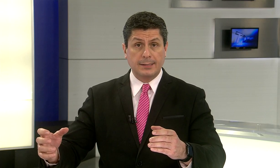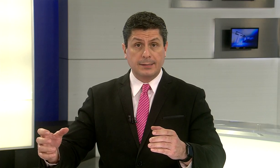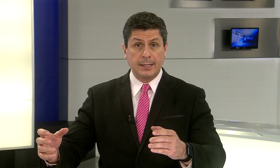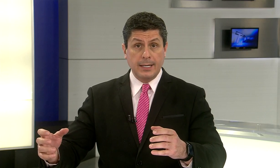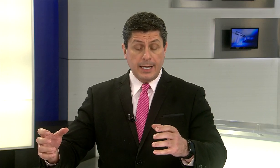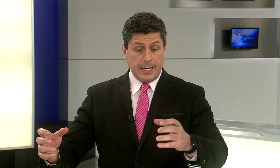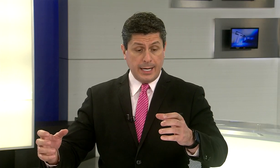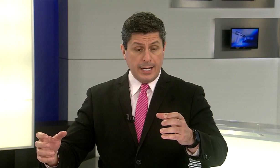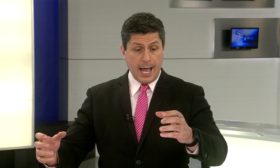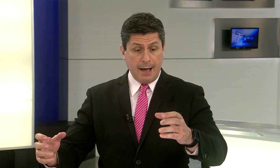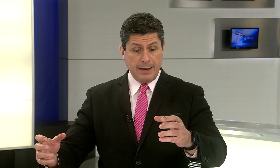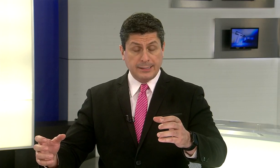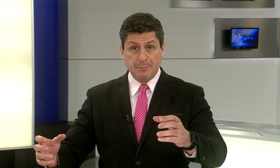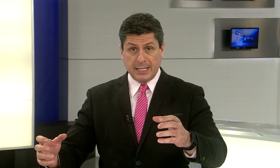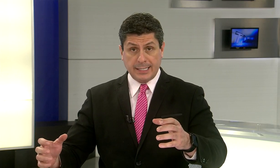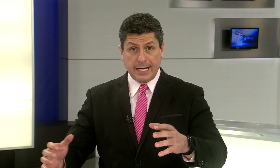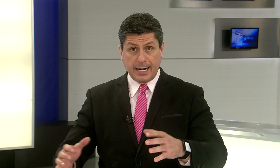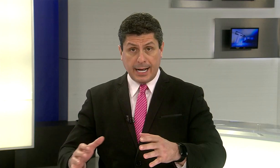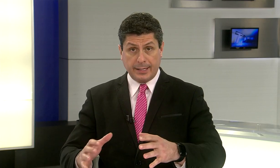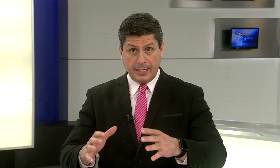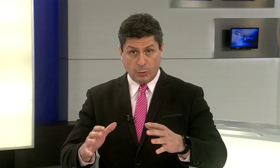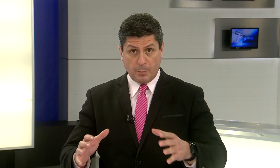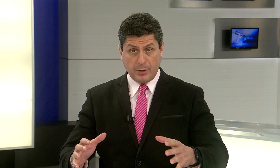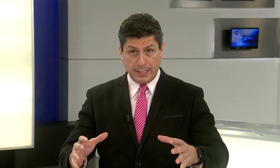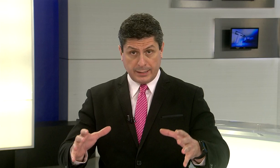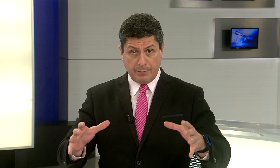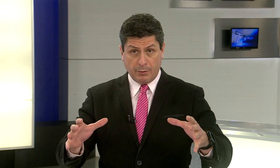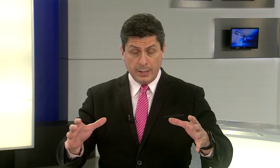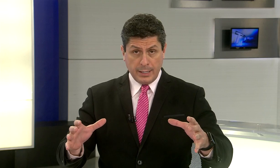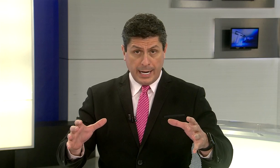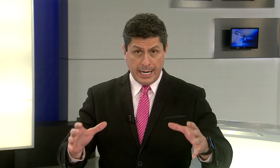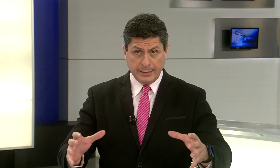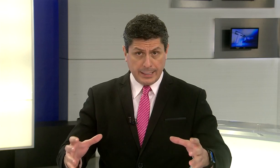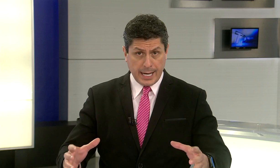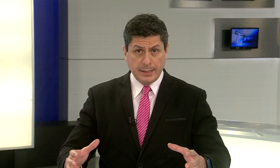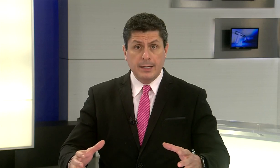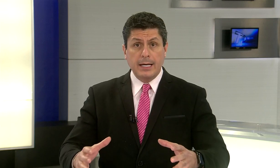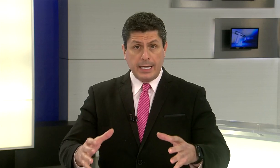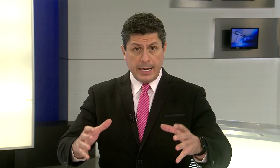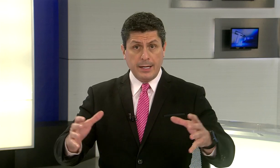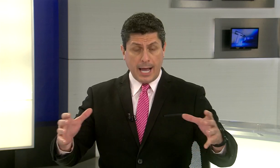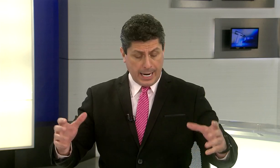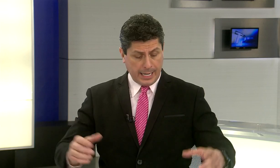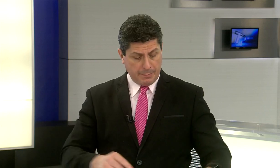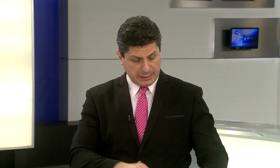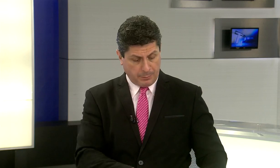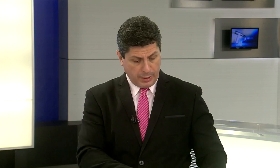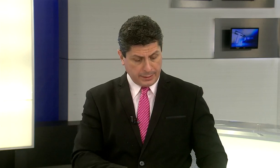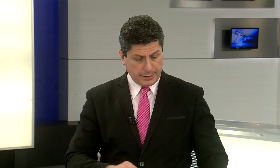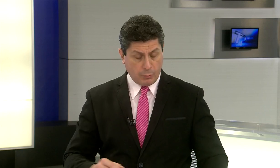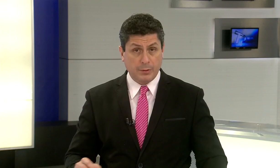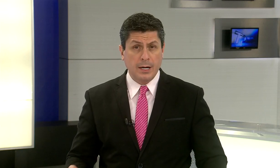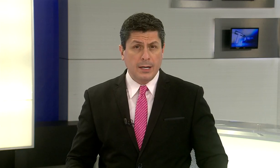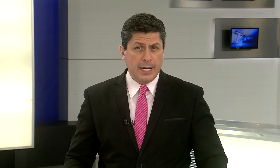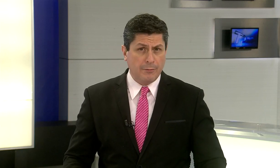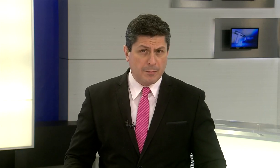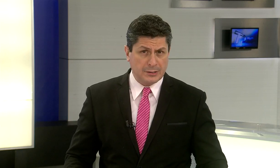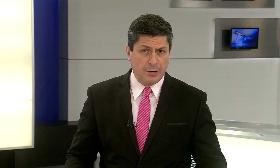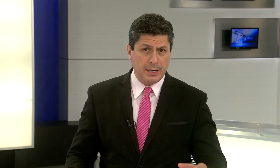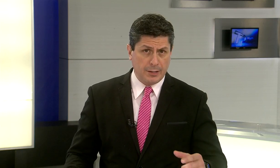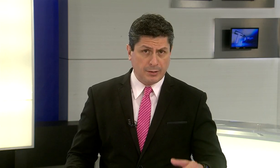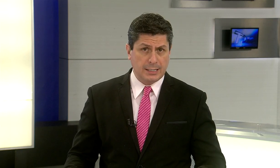autoridades y Abel se empieza a encargar del grupo delictivo en la entidad y agarra más poder, según